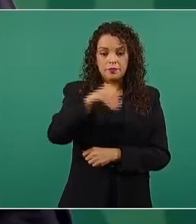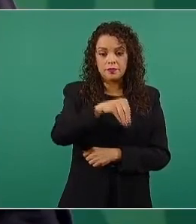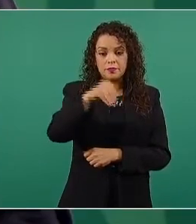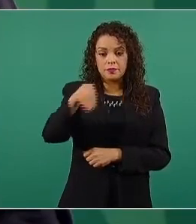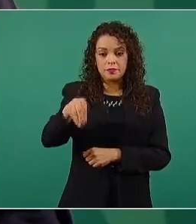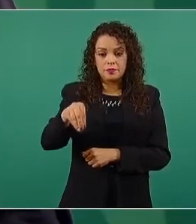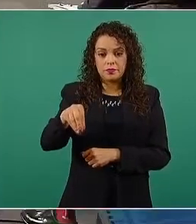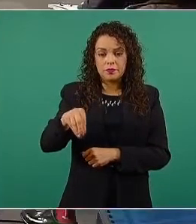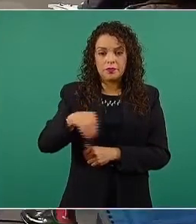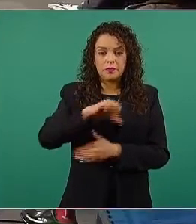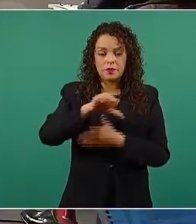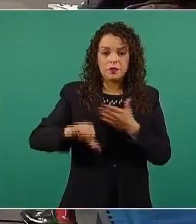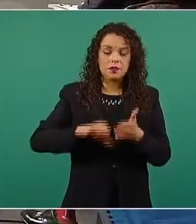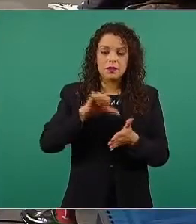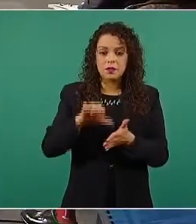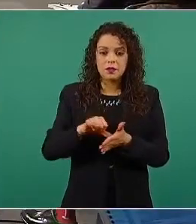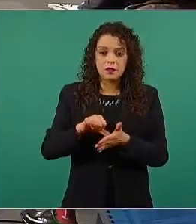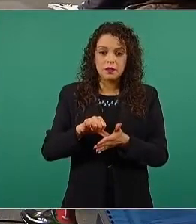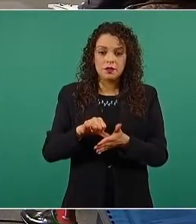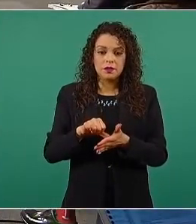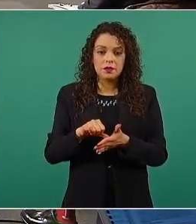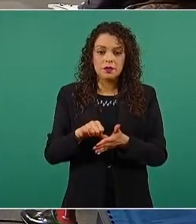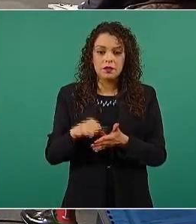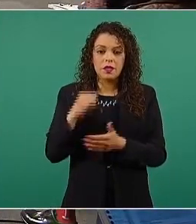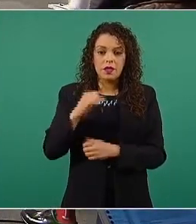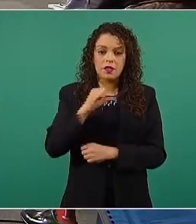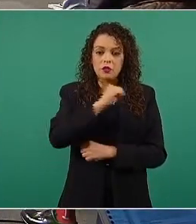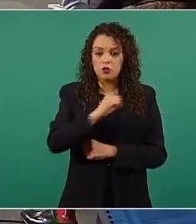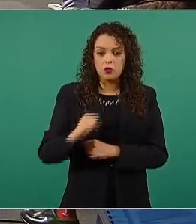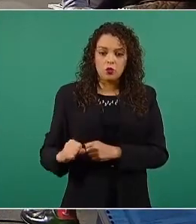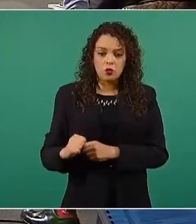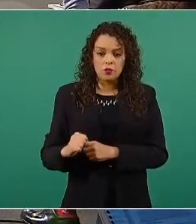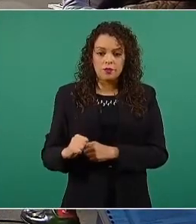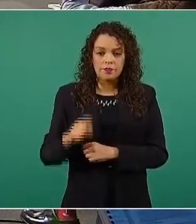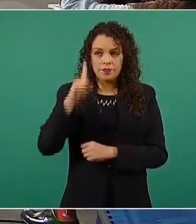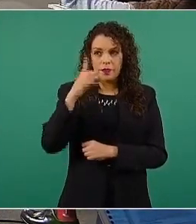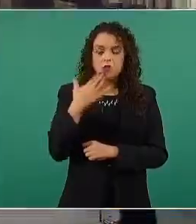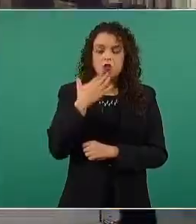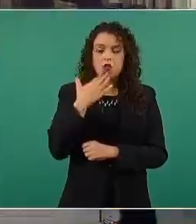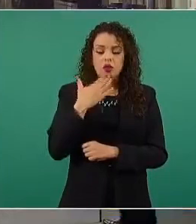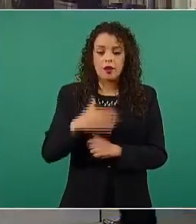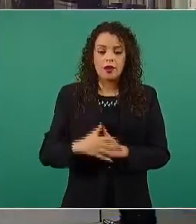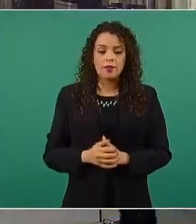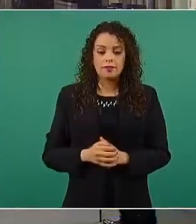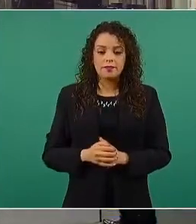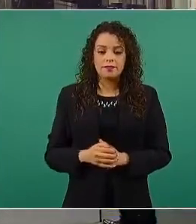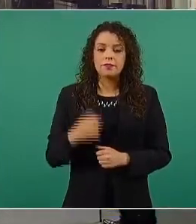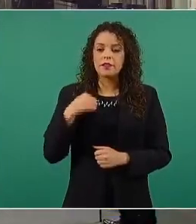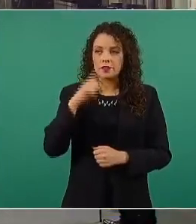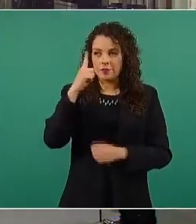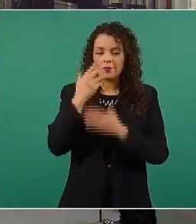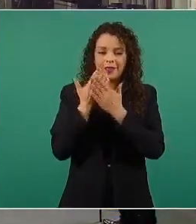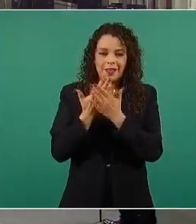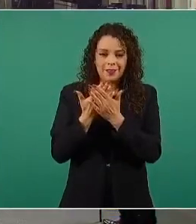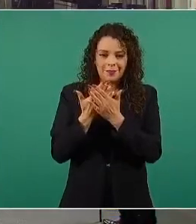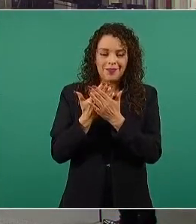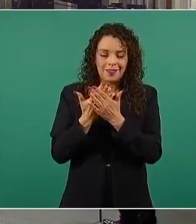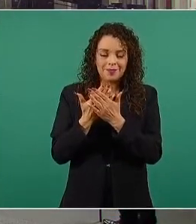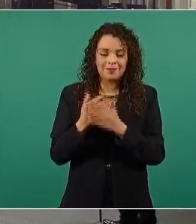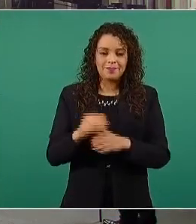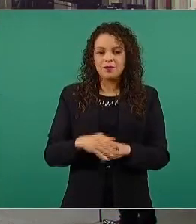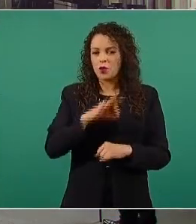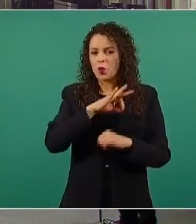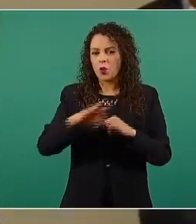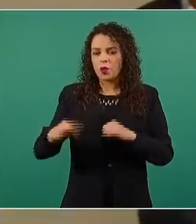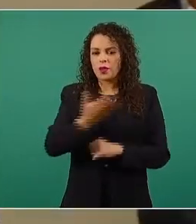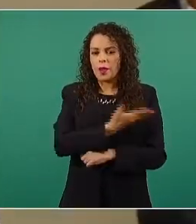centro y hacia el sur de Sonora. vamos a estar esperando en Sonora. Por último, señor presidente,